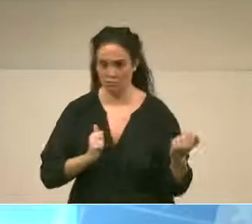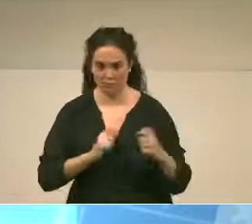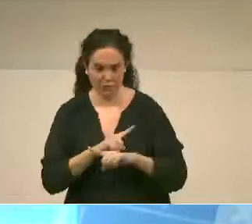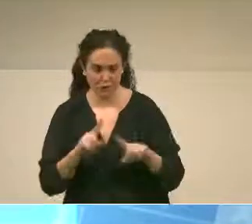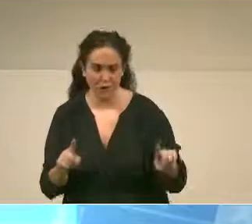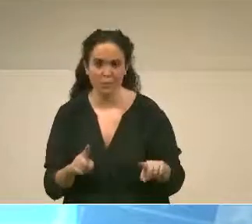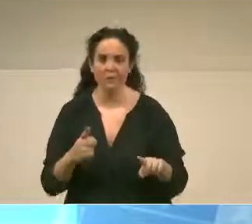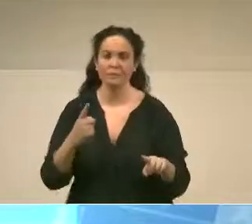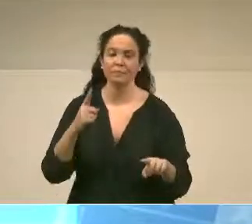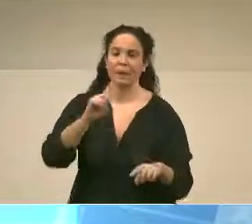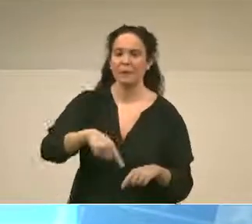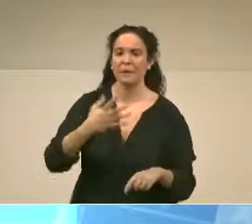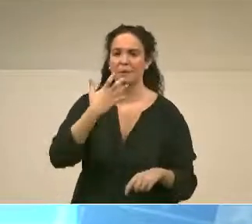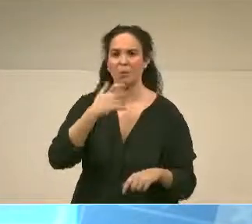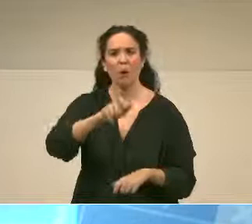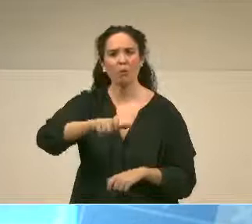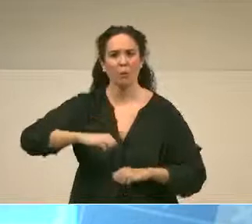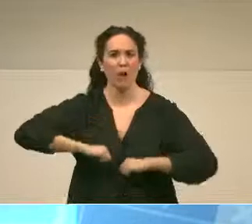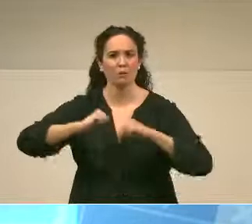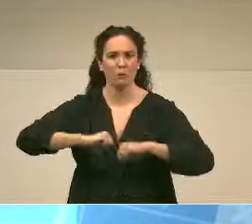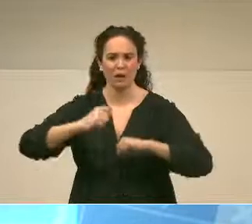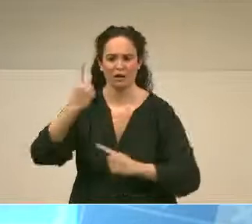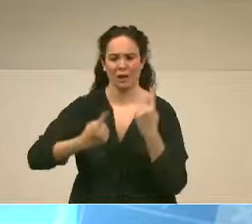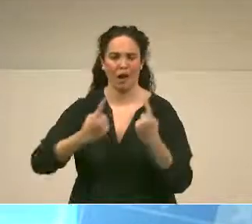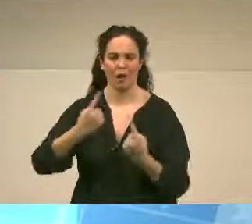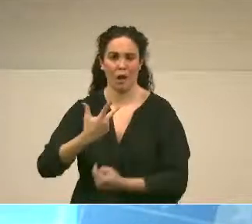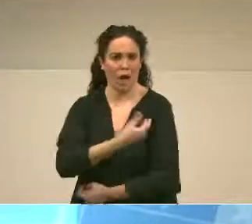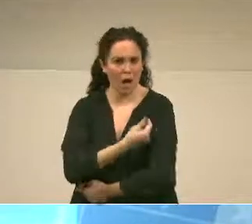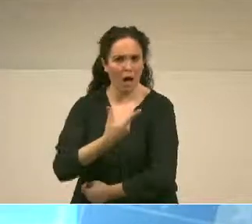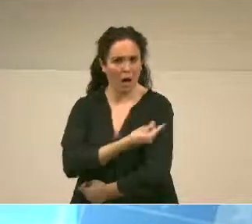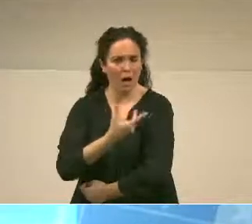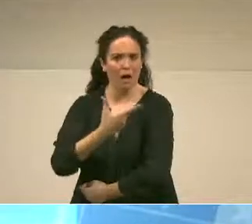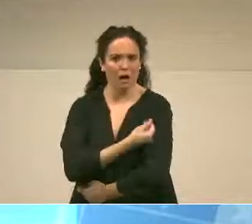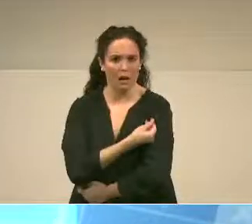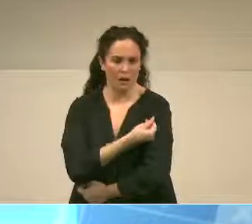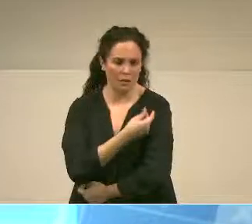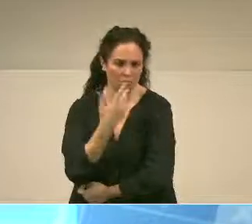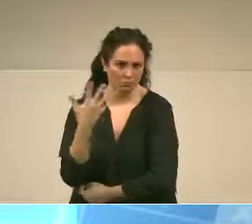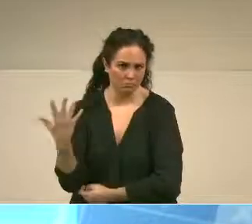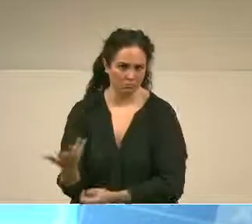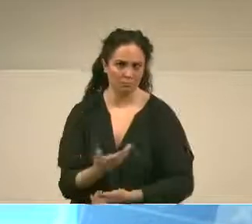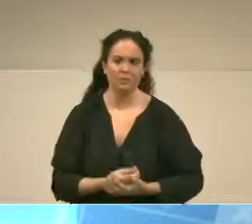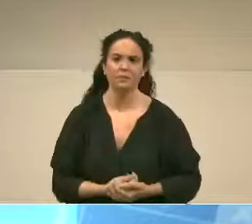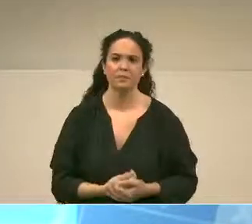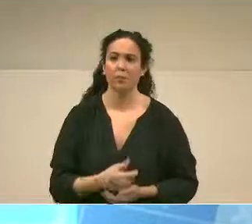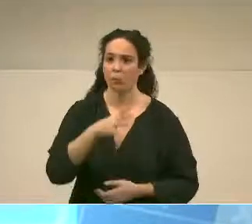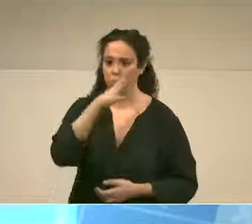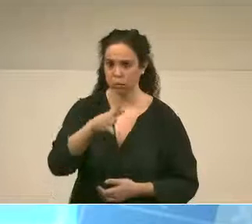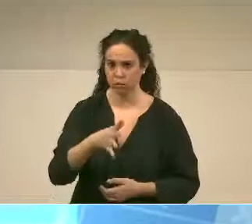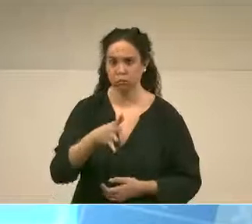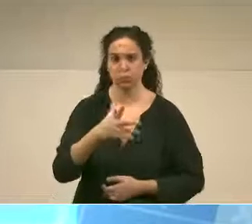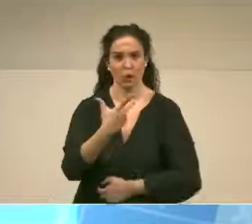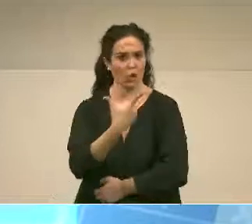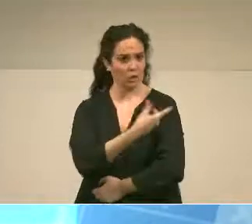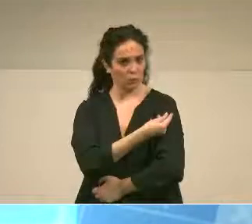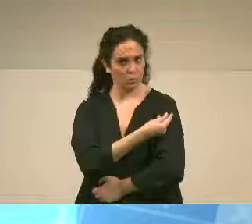en condiciones de recibir las dosis que estaban previstas. Por lo tanto, esas